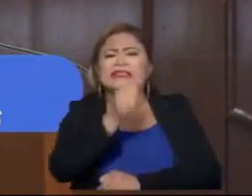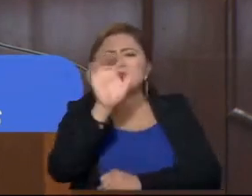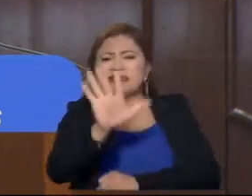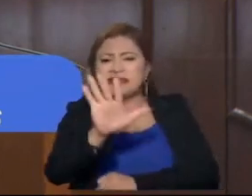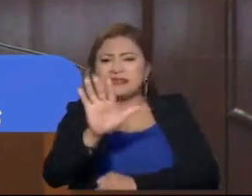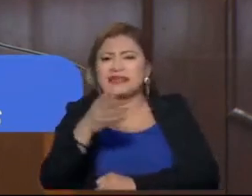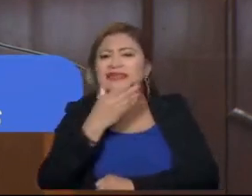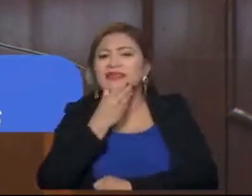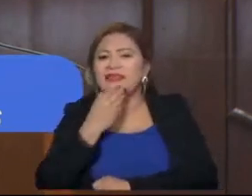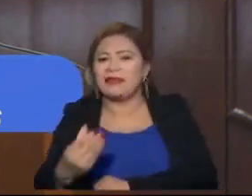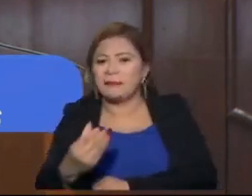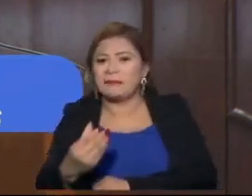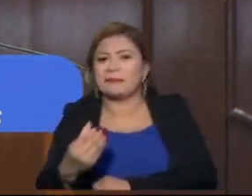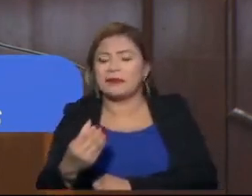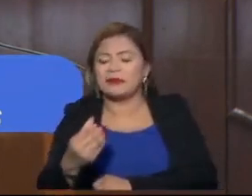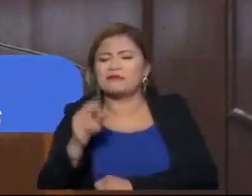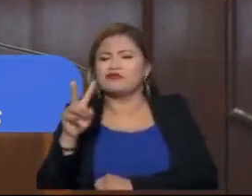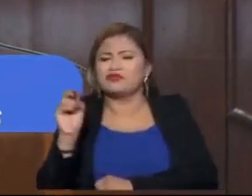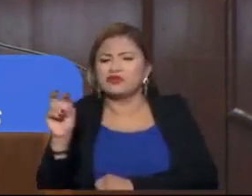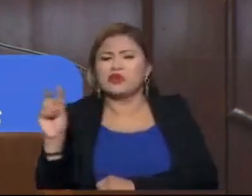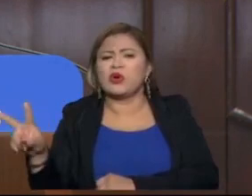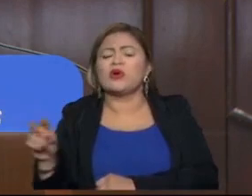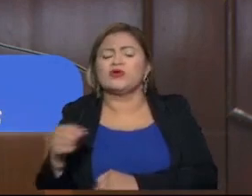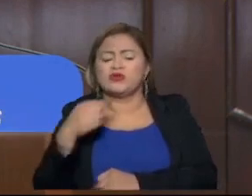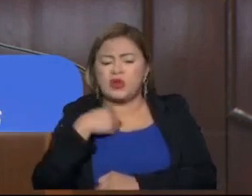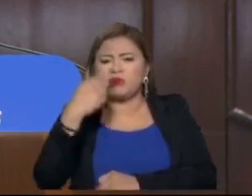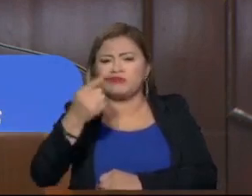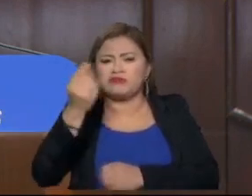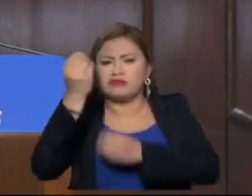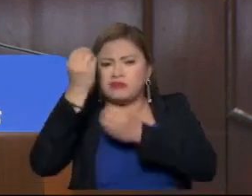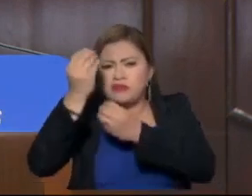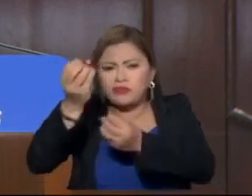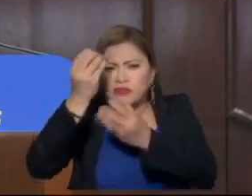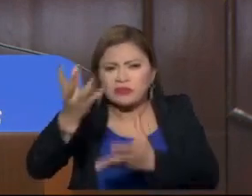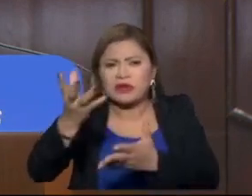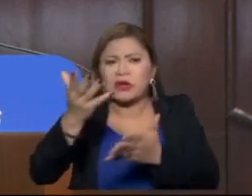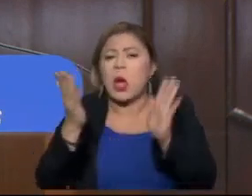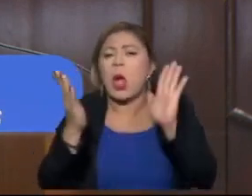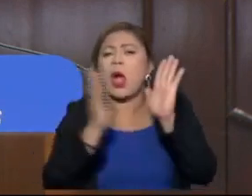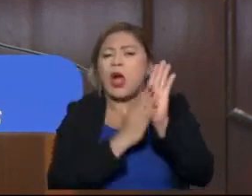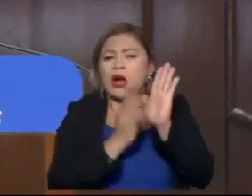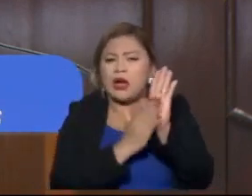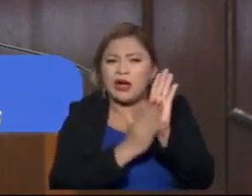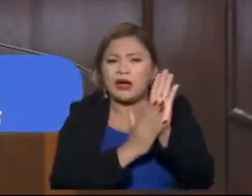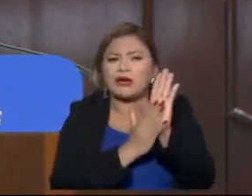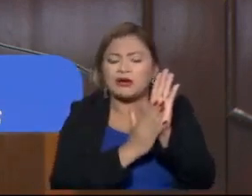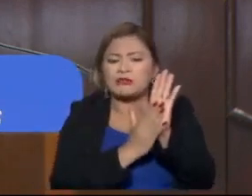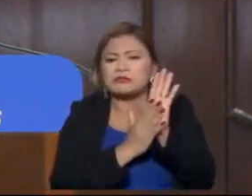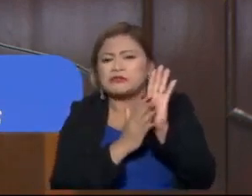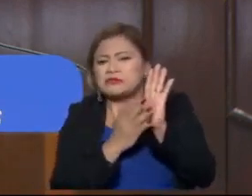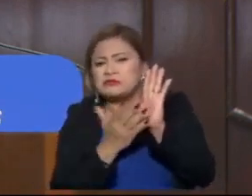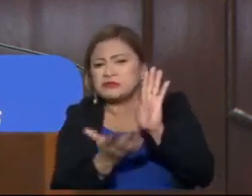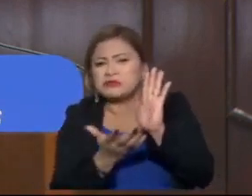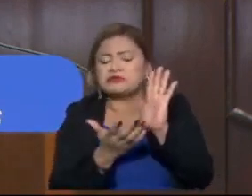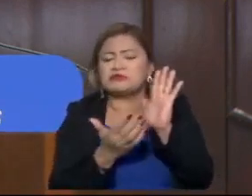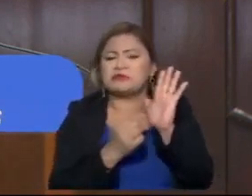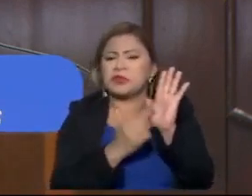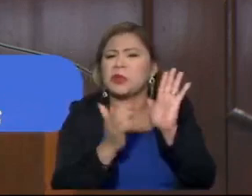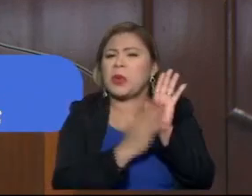1922, indiqué que los beneficios económicos del contrato se destinarían a